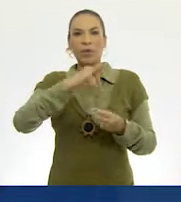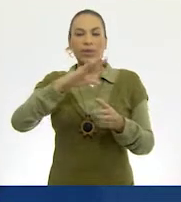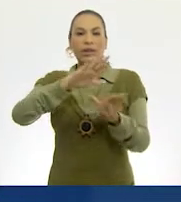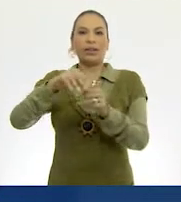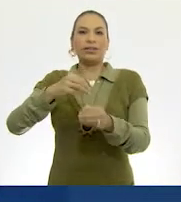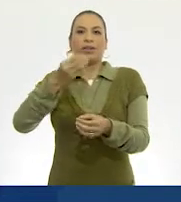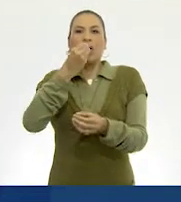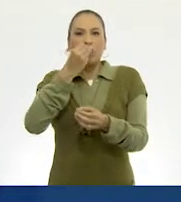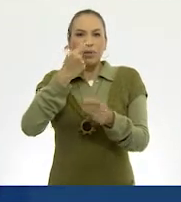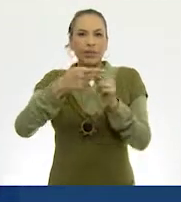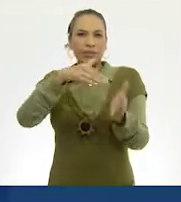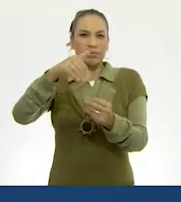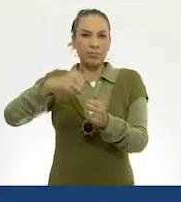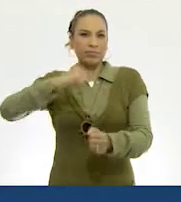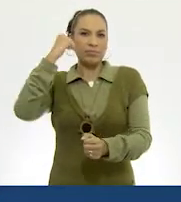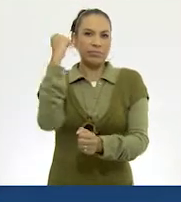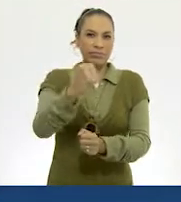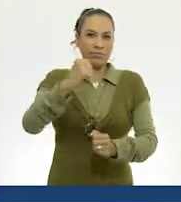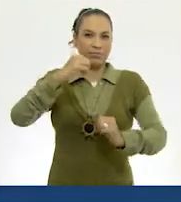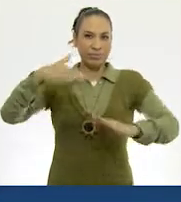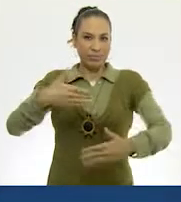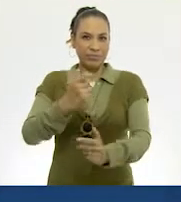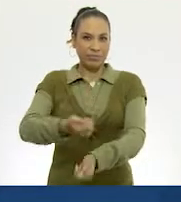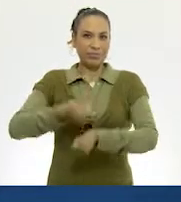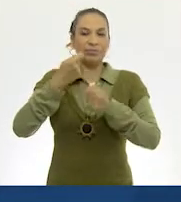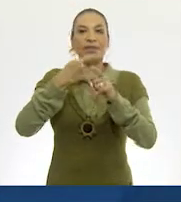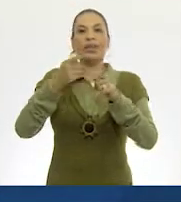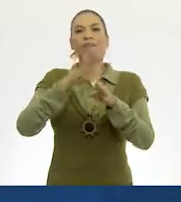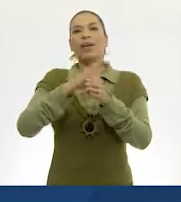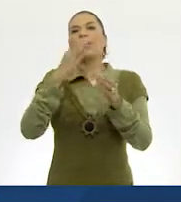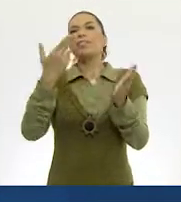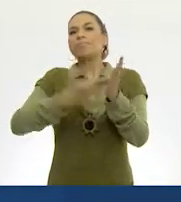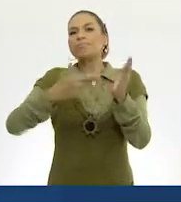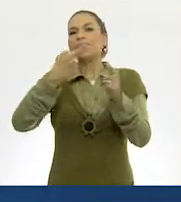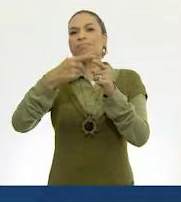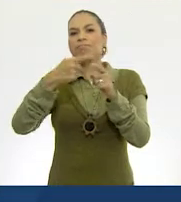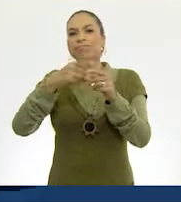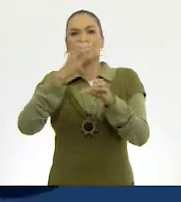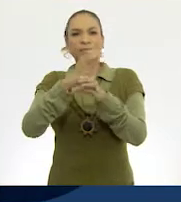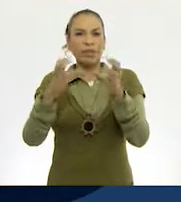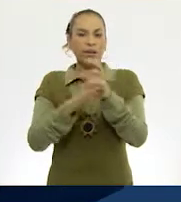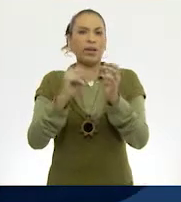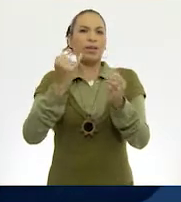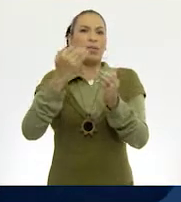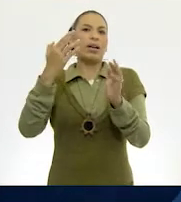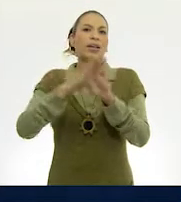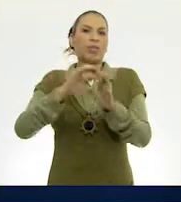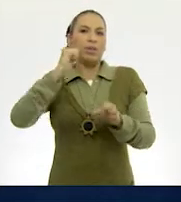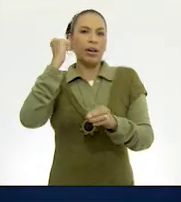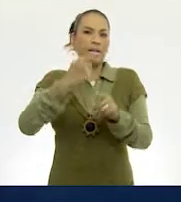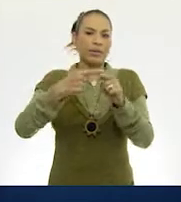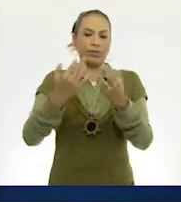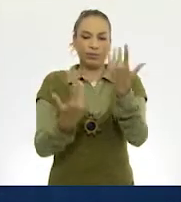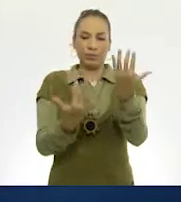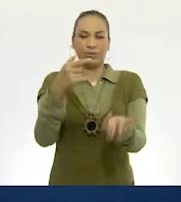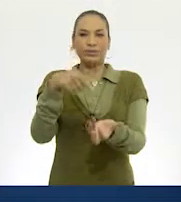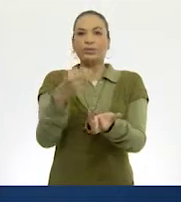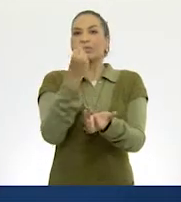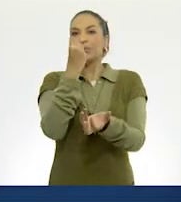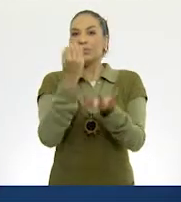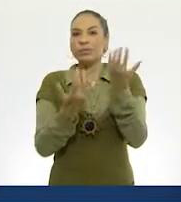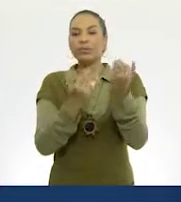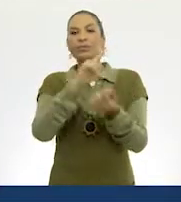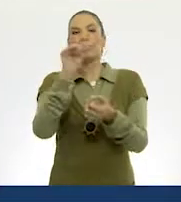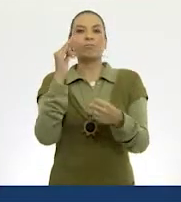cazar y pescar, gracias a la fabricación de diversos instrumentos y armas. Usaron el fuego para cocinar sus alimentos